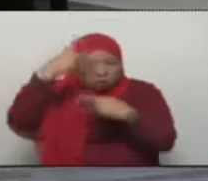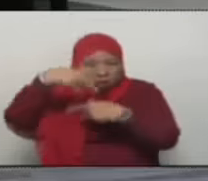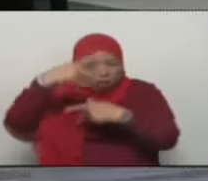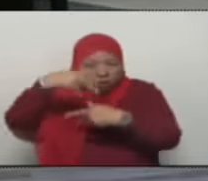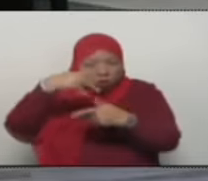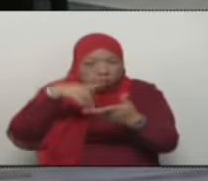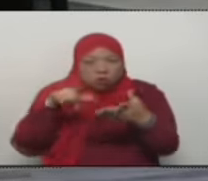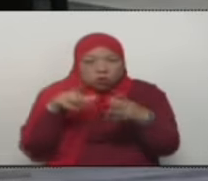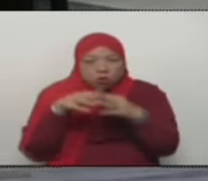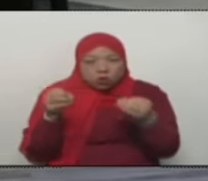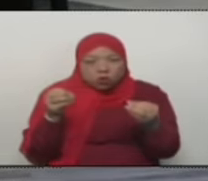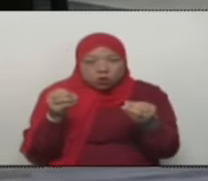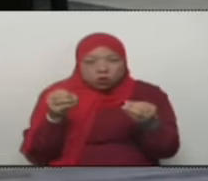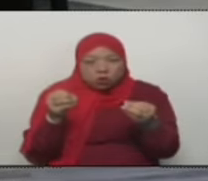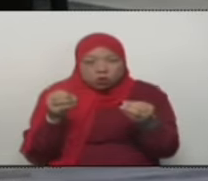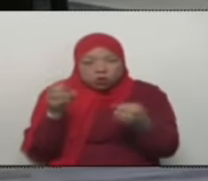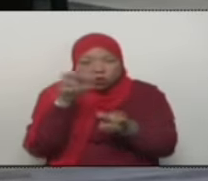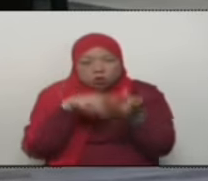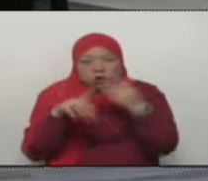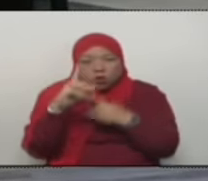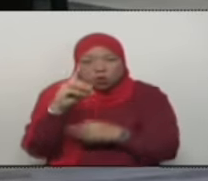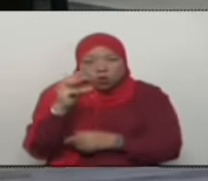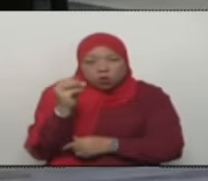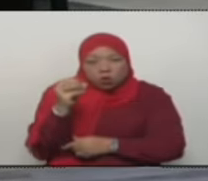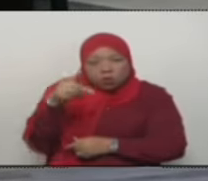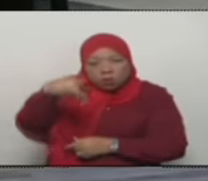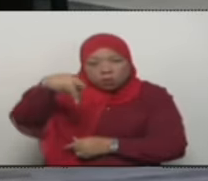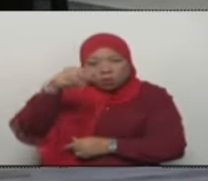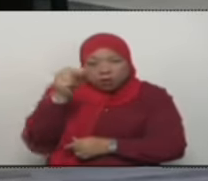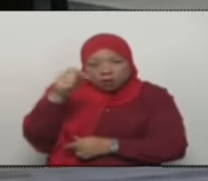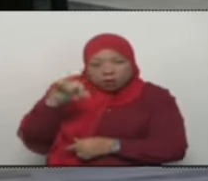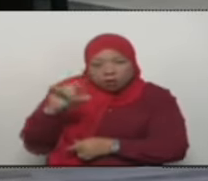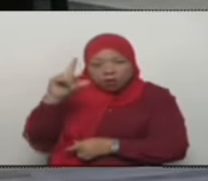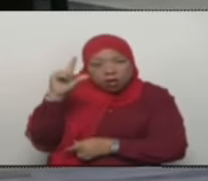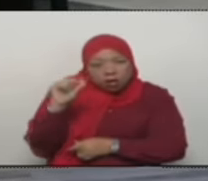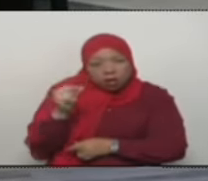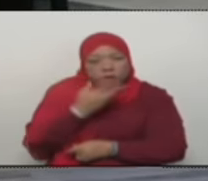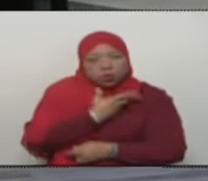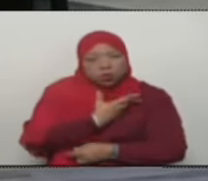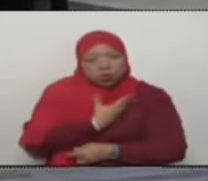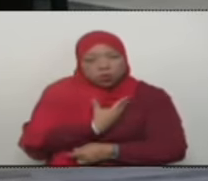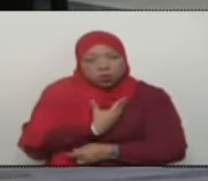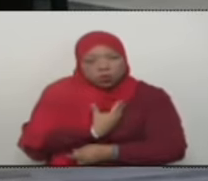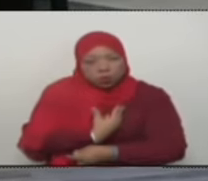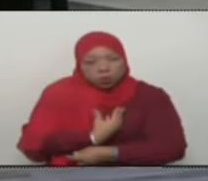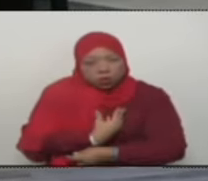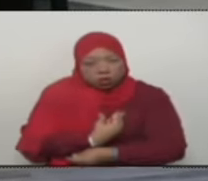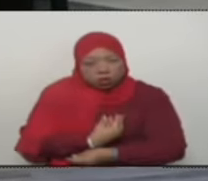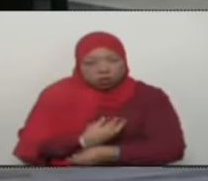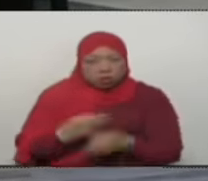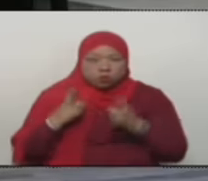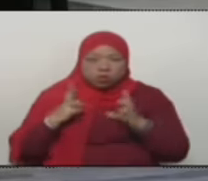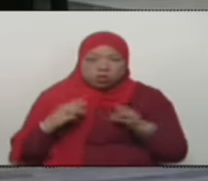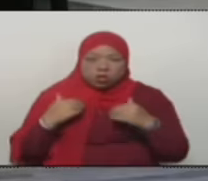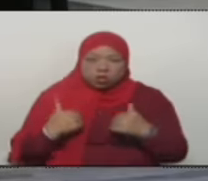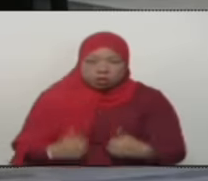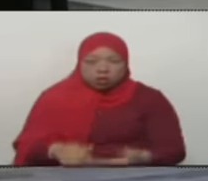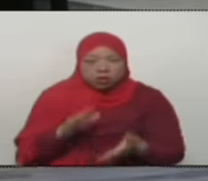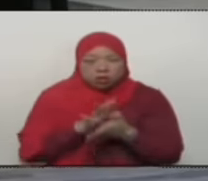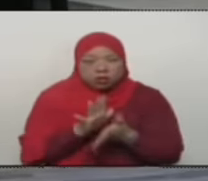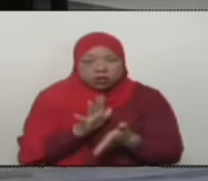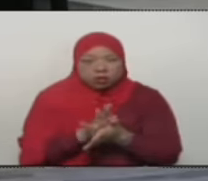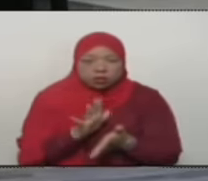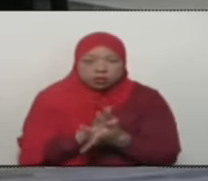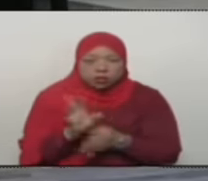es pura dopamina. Son shots de dopamina que van saliendo. Usted obtiene un nivel repentino de agrado o de placer,